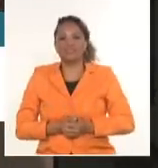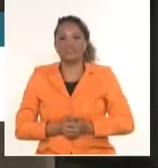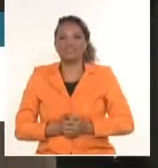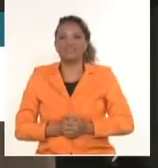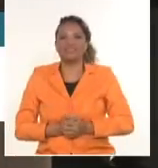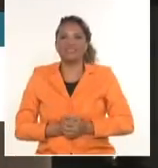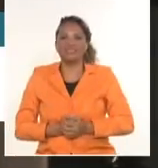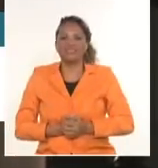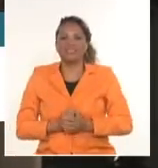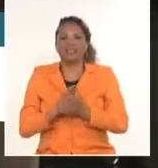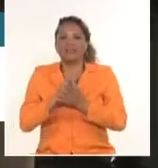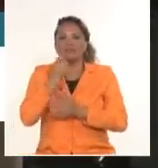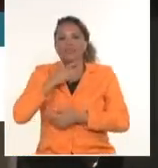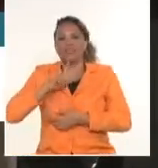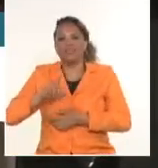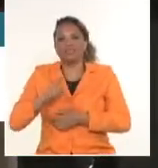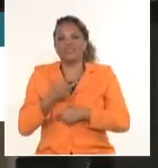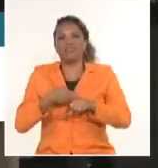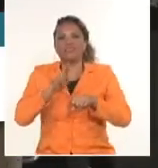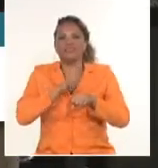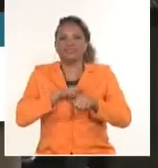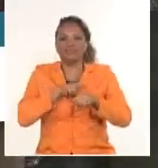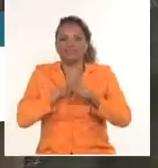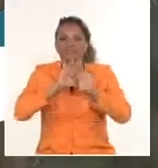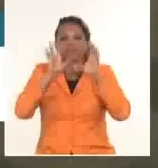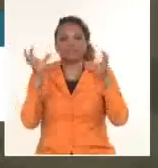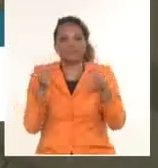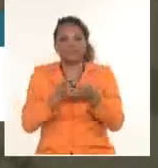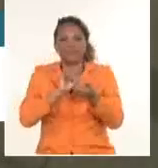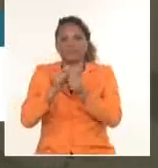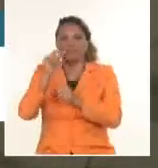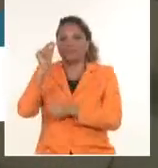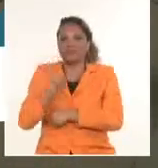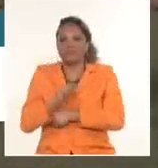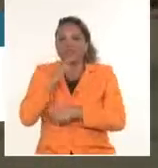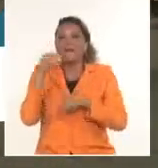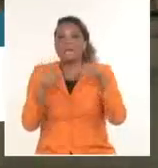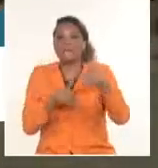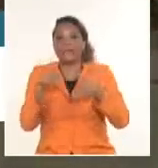en representación, ¿no?, de todos los atletas que participaron en los Juegos Olímpicos